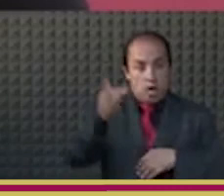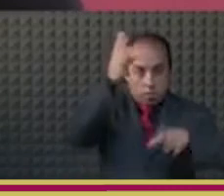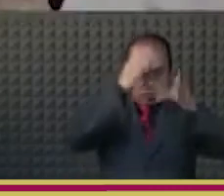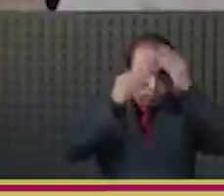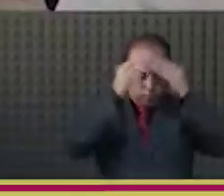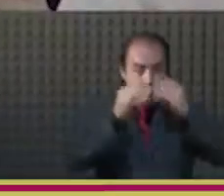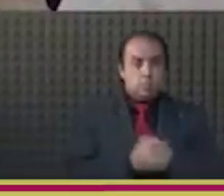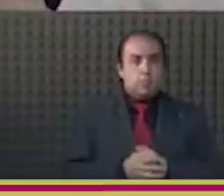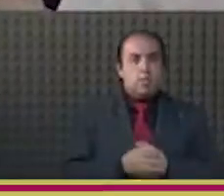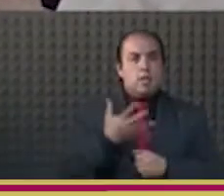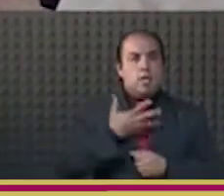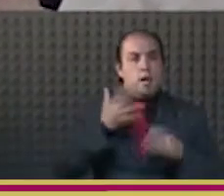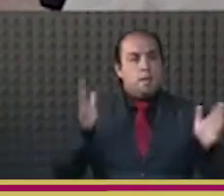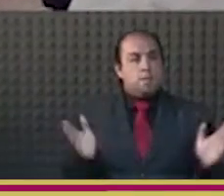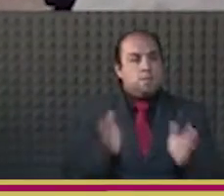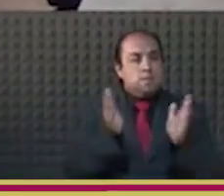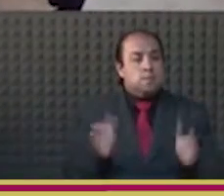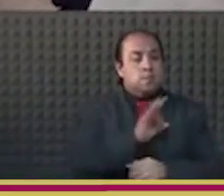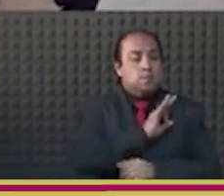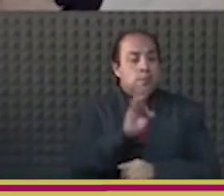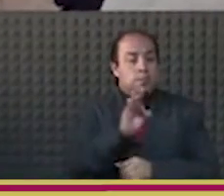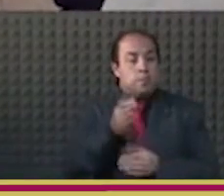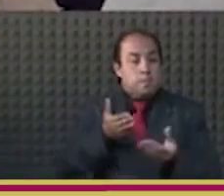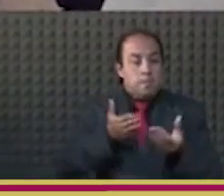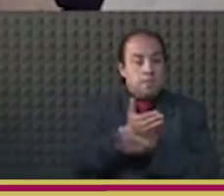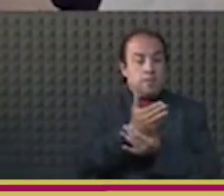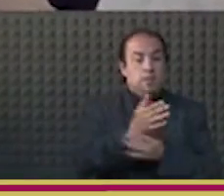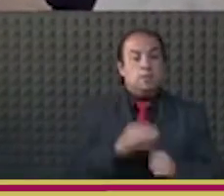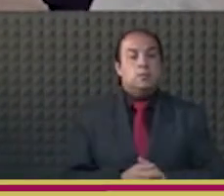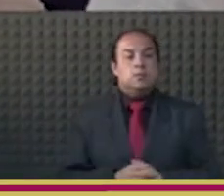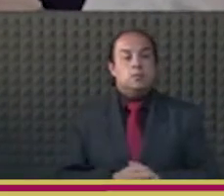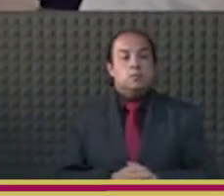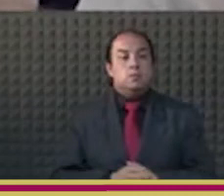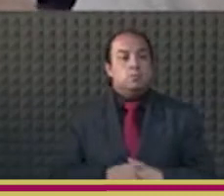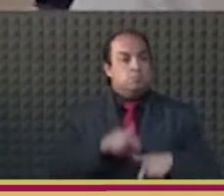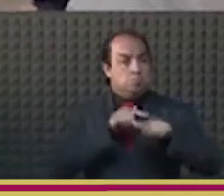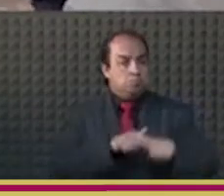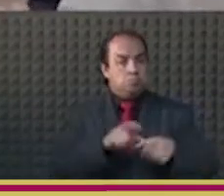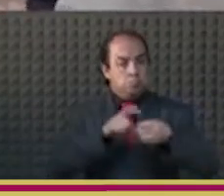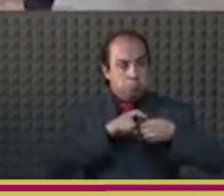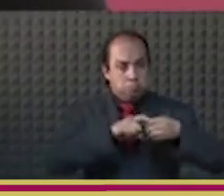y para que sea un empujón para que puedan salir adelante. Sigamos